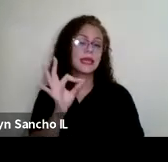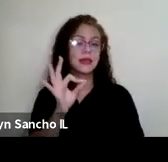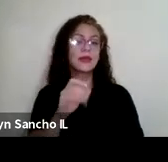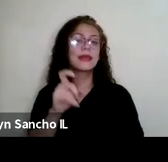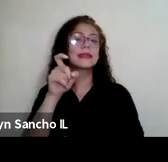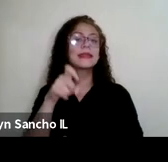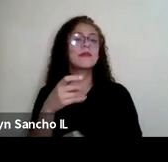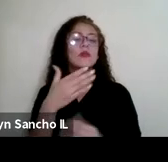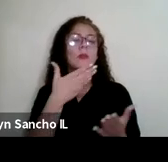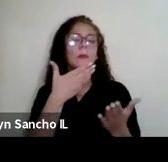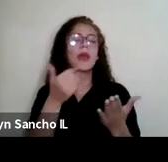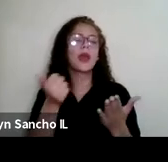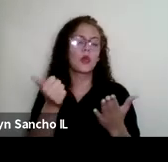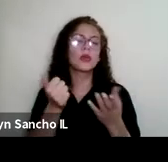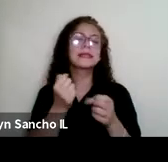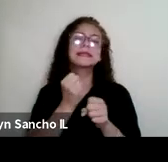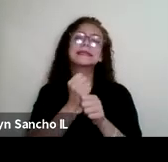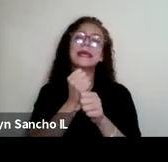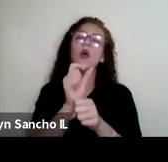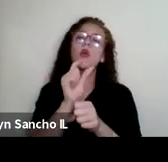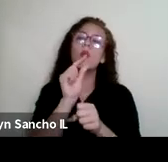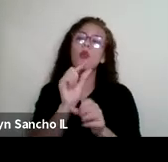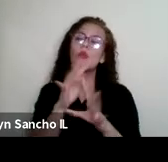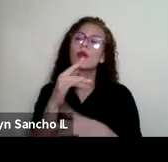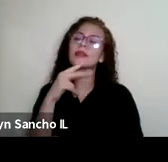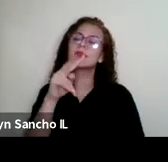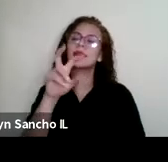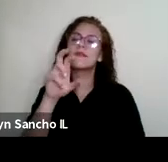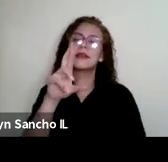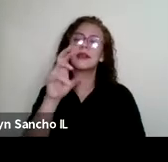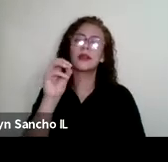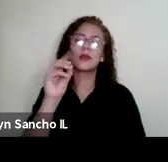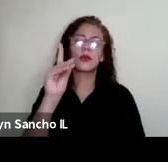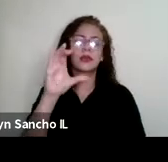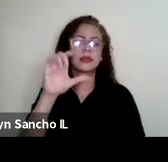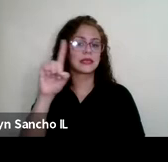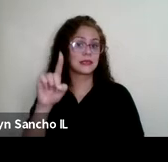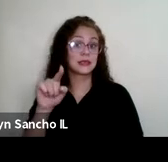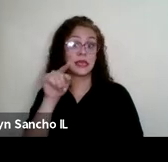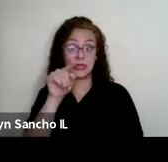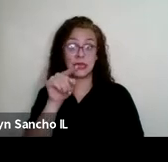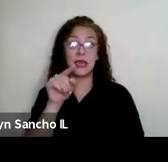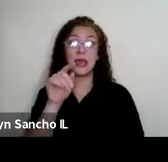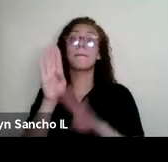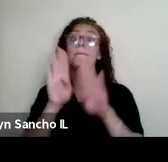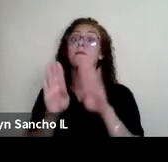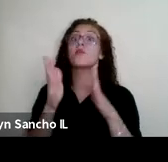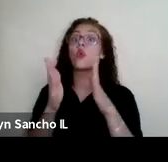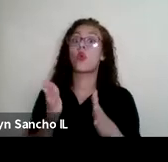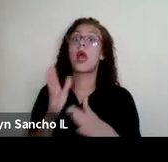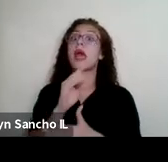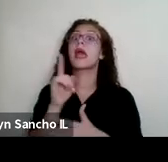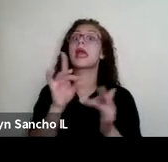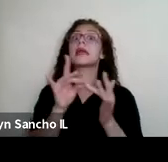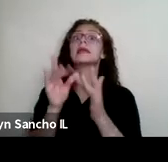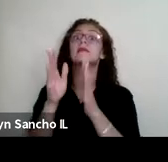bien trabajar un poquito como dice Verónica Díez, que ella es bióloga y es especialista